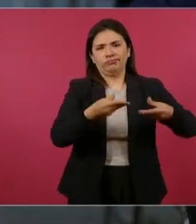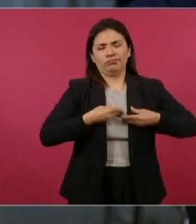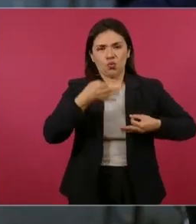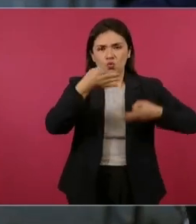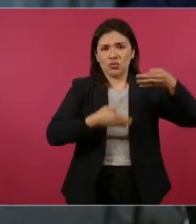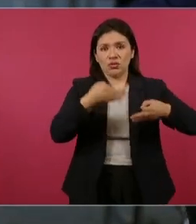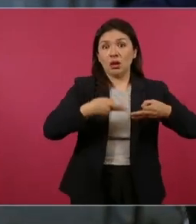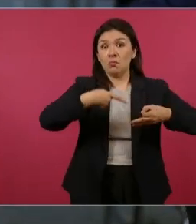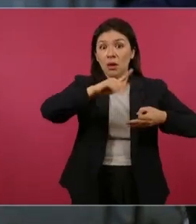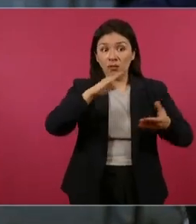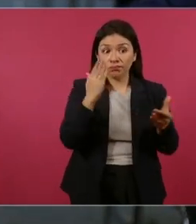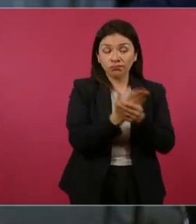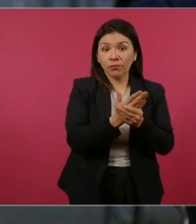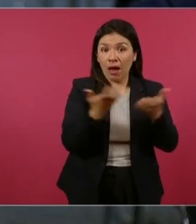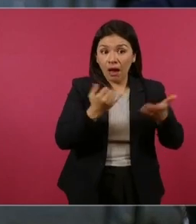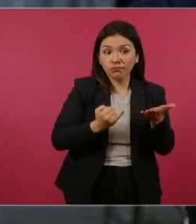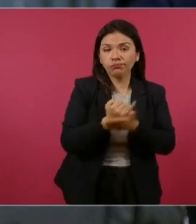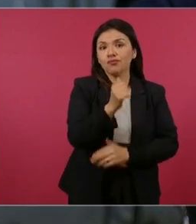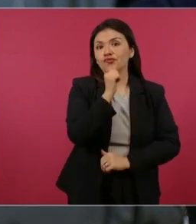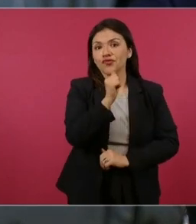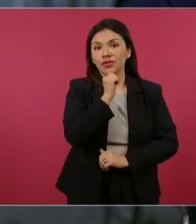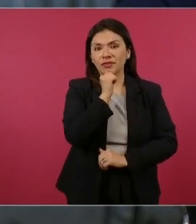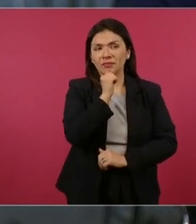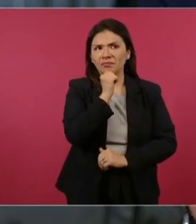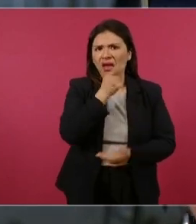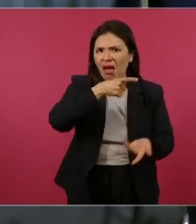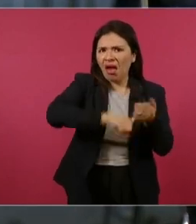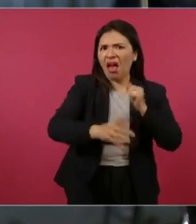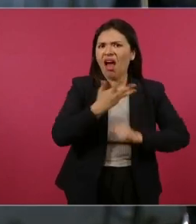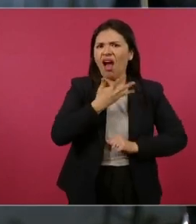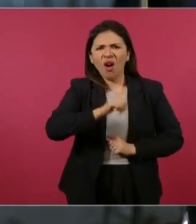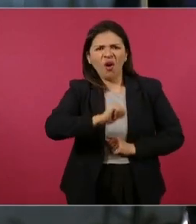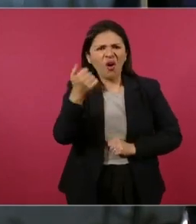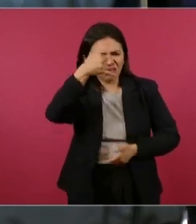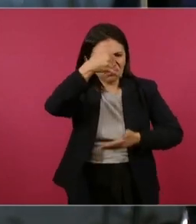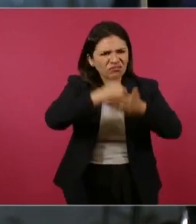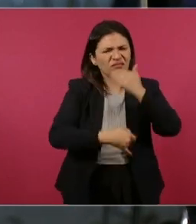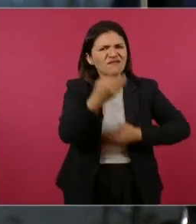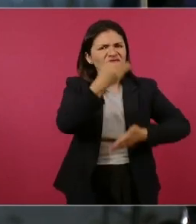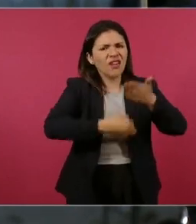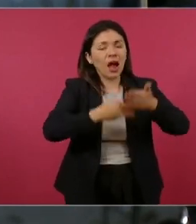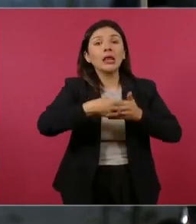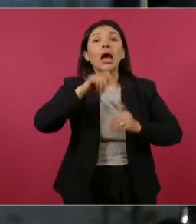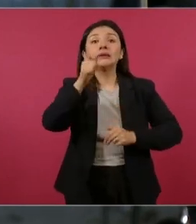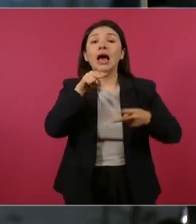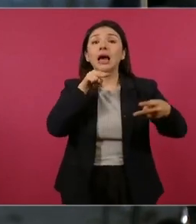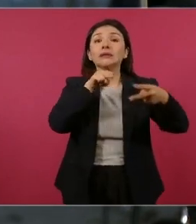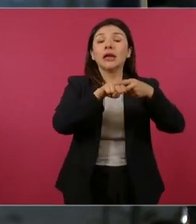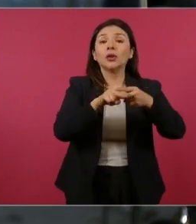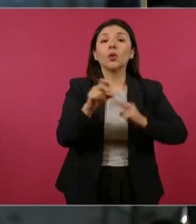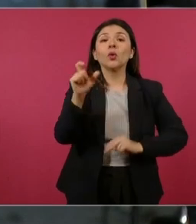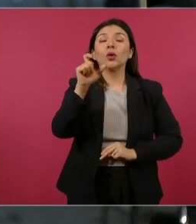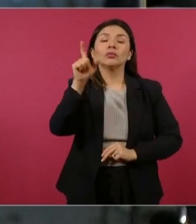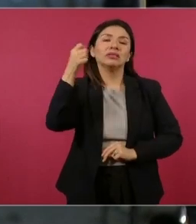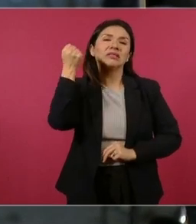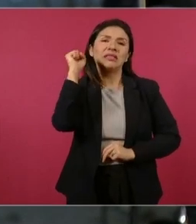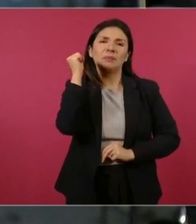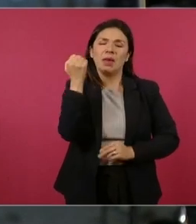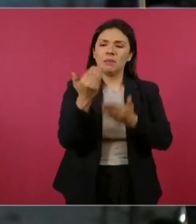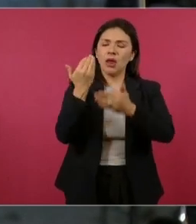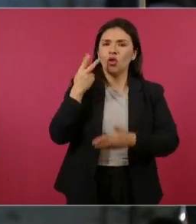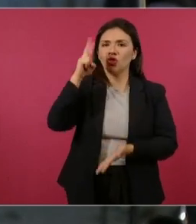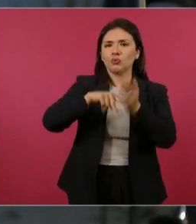no se ha resuelto. Por el contrario, existen muchos vicios de forma y fondo. Se trata de un asesinato en septiembre del 2021